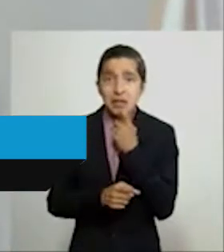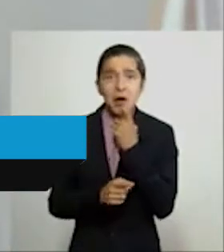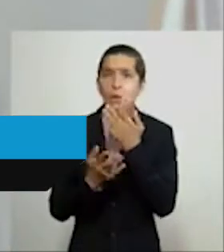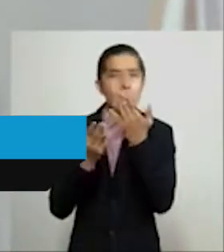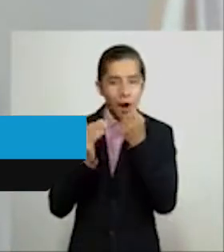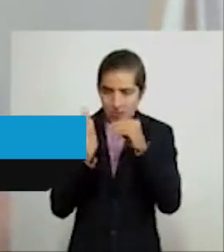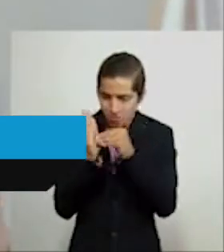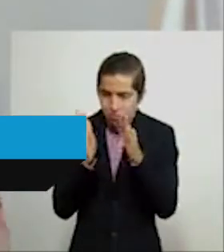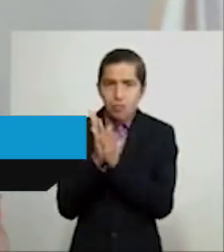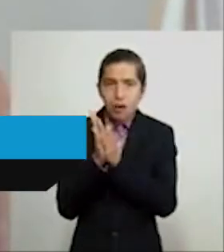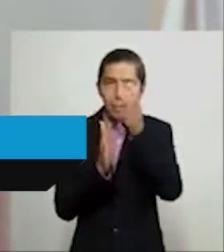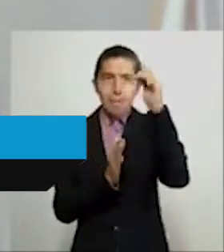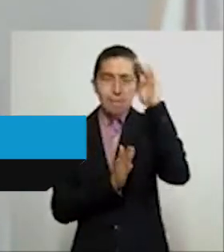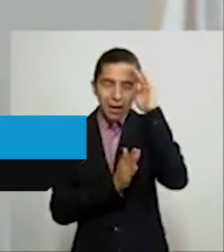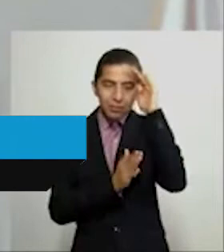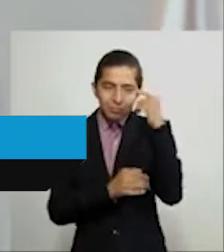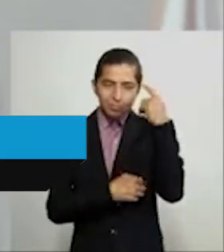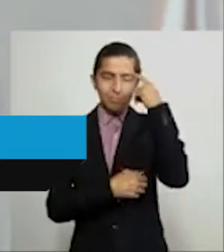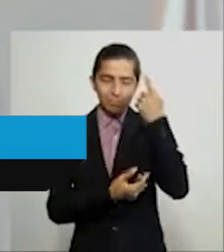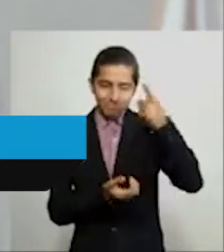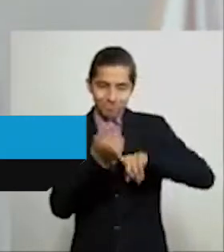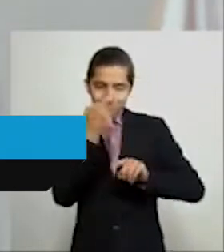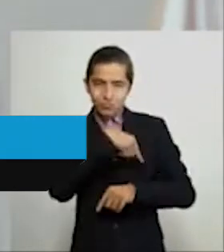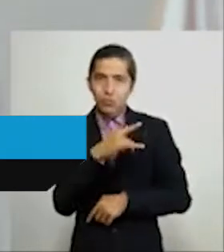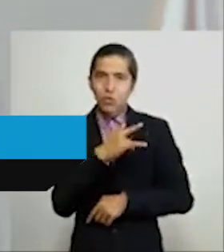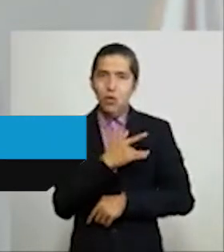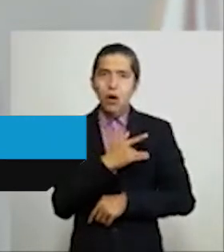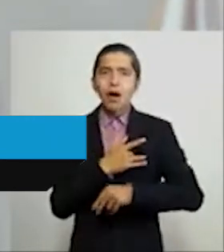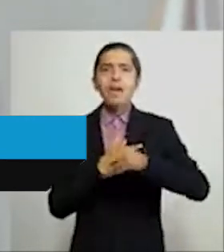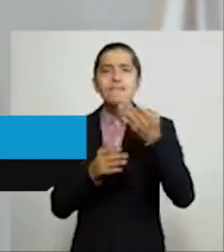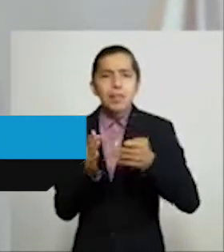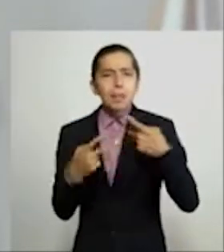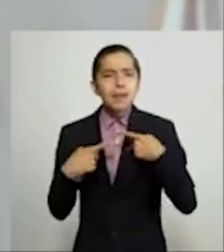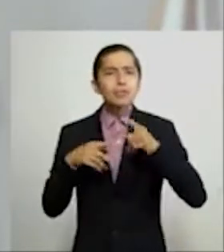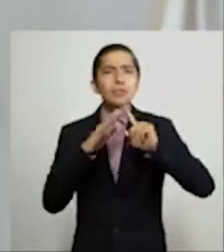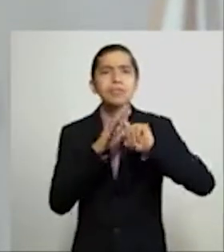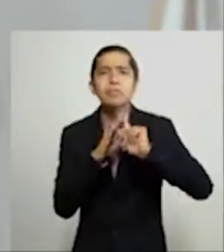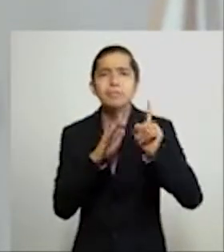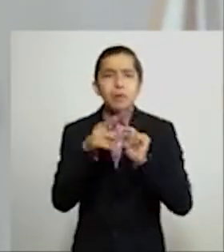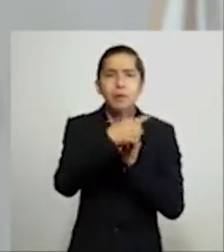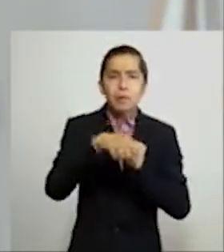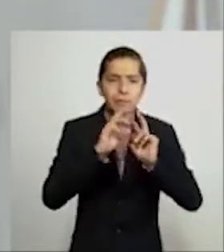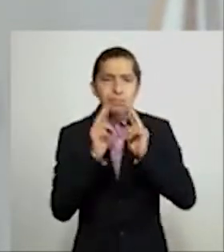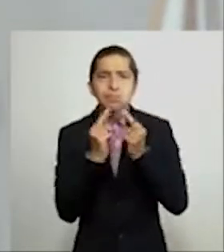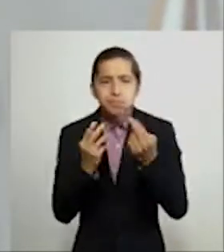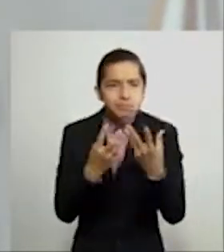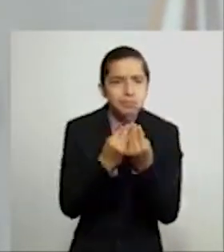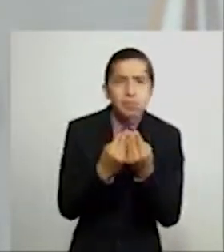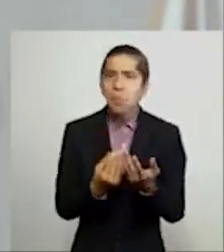no visite al presidente que tanto nos ha ofendido y que tanto nos ha ofendido.